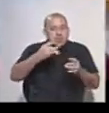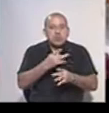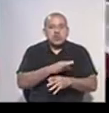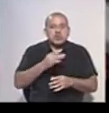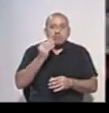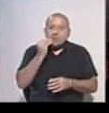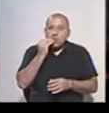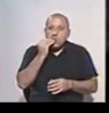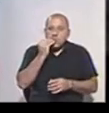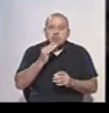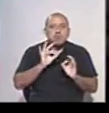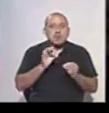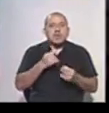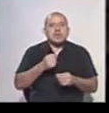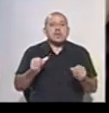una salsa de